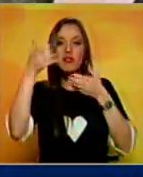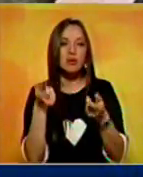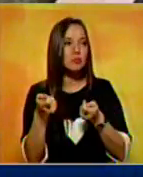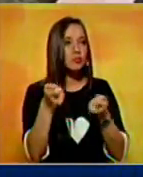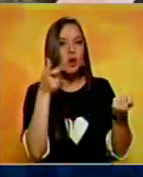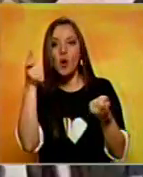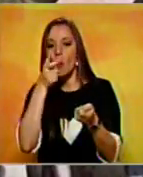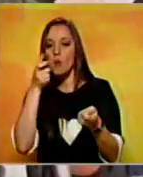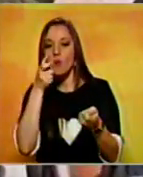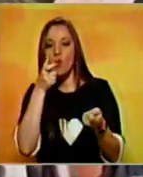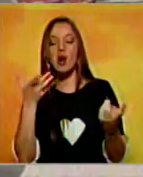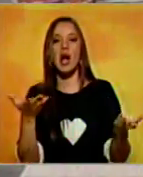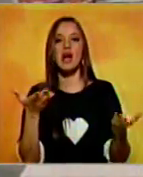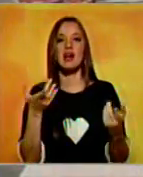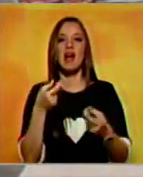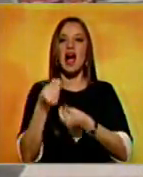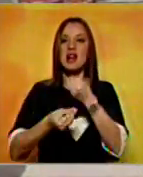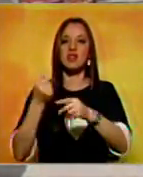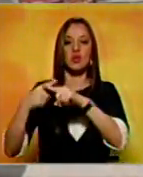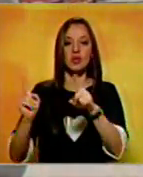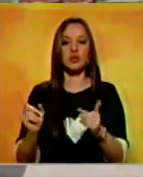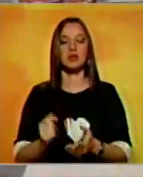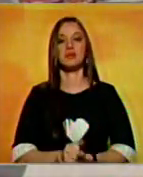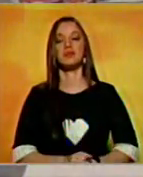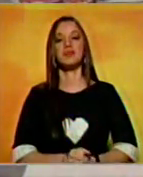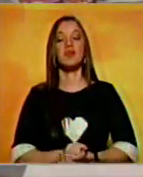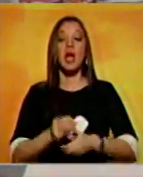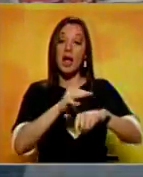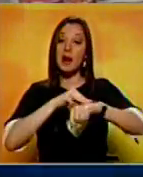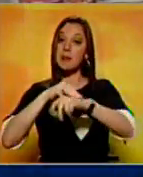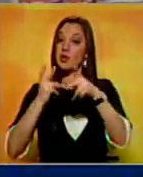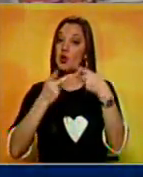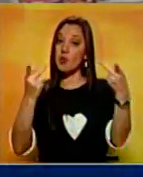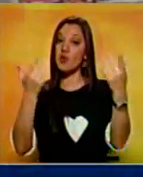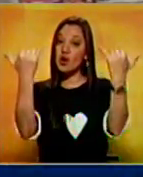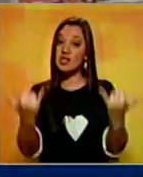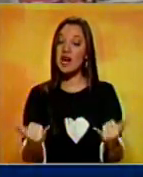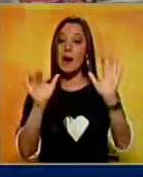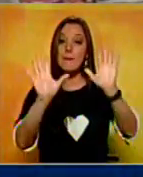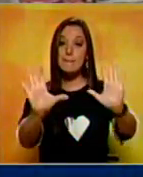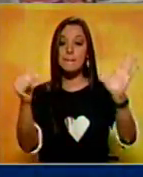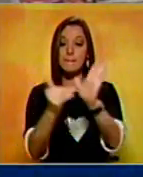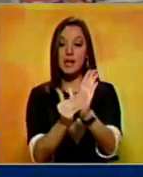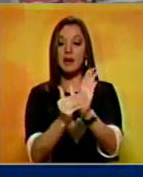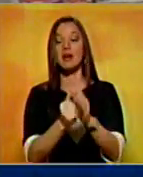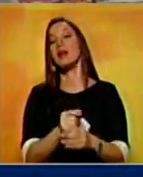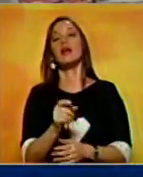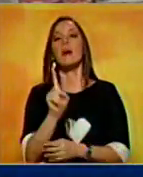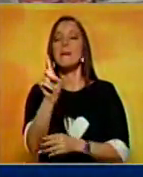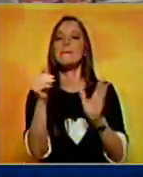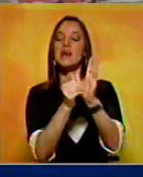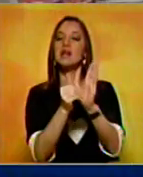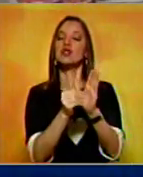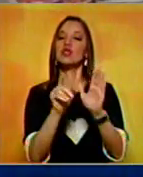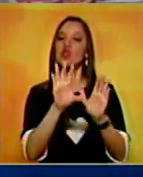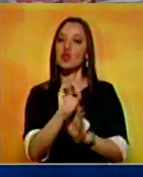a buscar mejores condiciones. En actuaciones del Ministerio Público suman 1.095 las personas detenidas por este